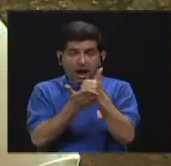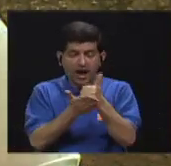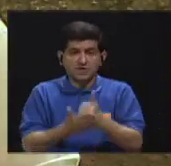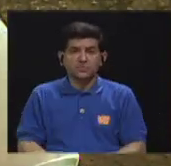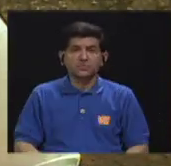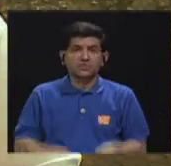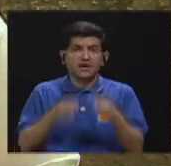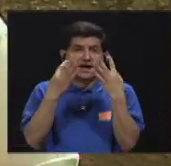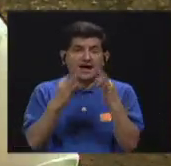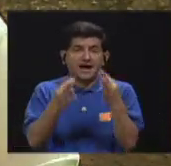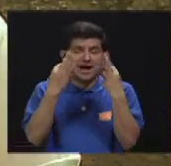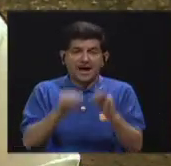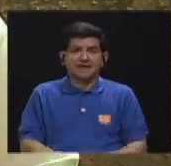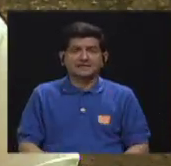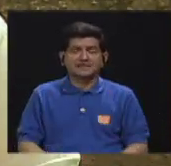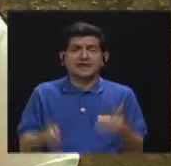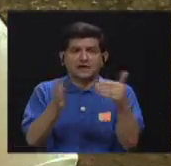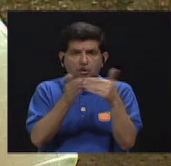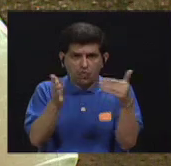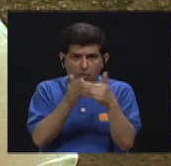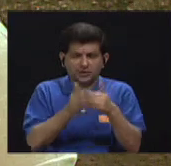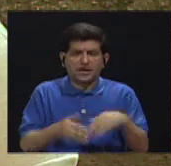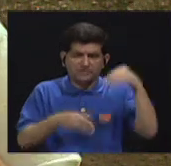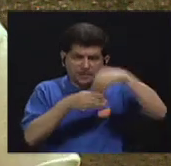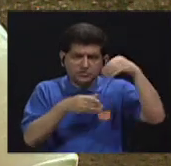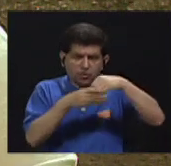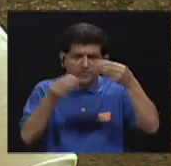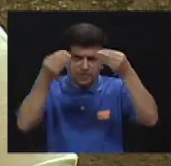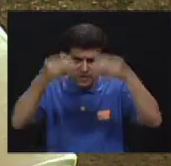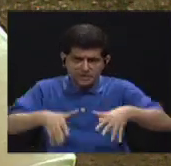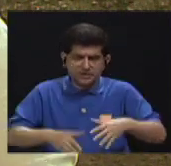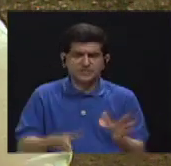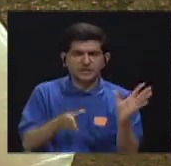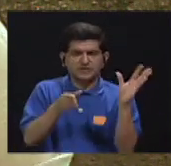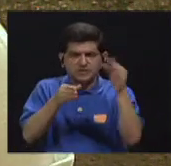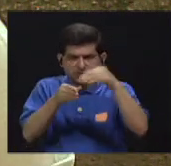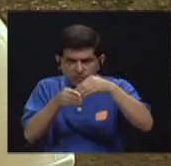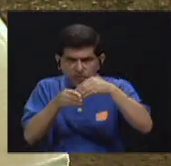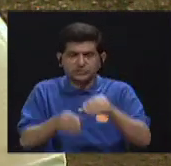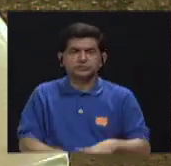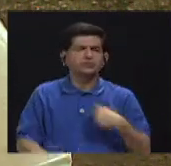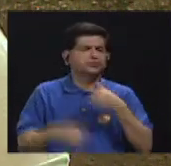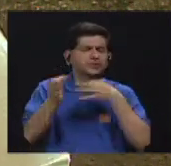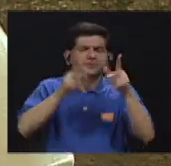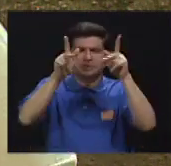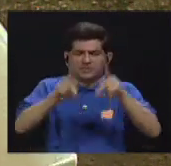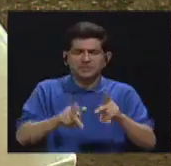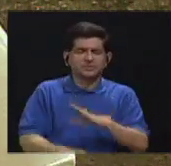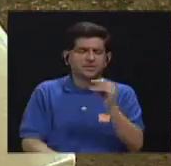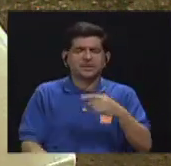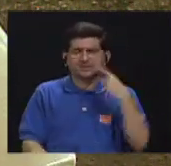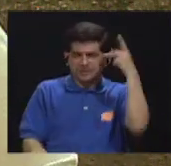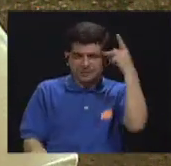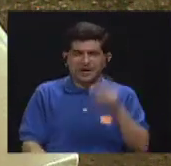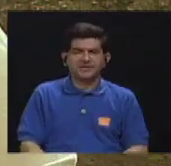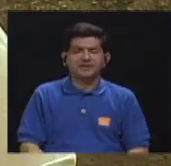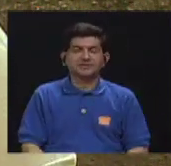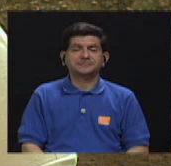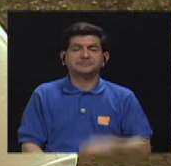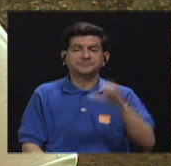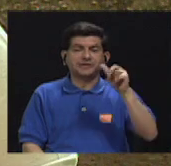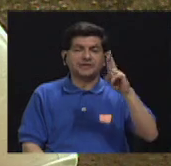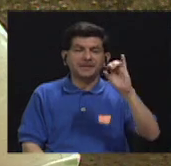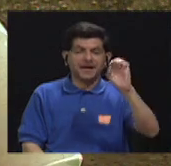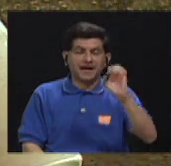a que se vayan integrando nuevamente los elementos que se perdieron. Yo le explico a los pacientes, a los papás de mis pacientes, que la caries